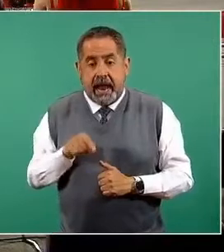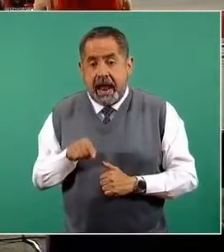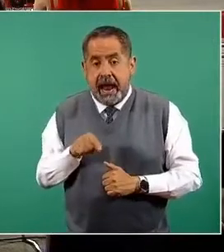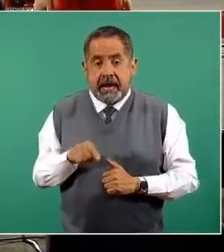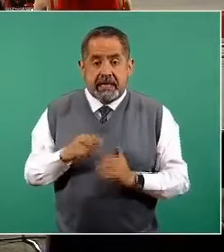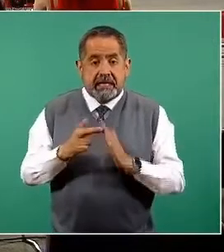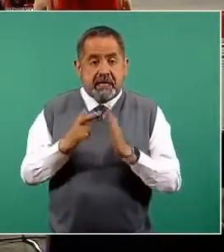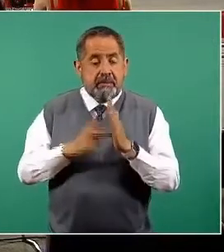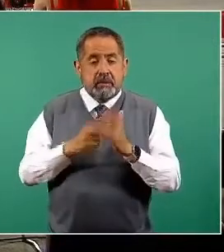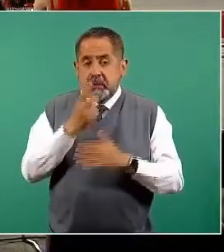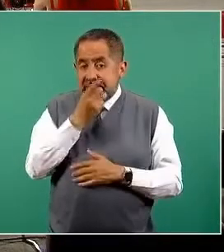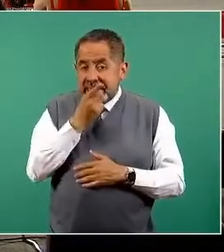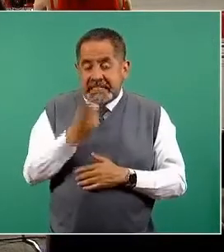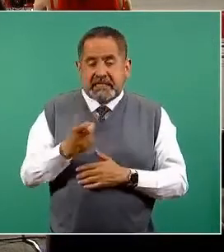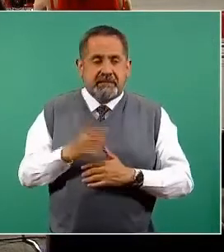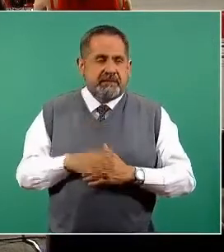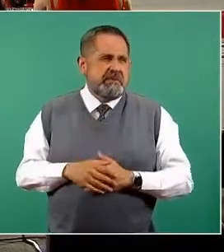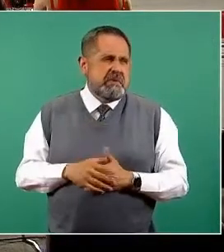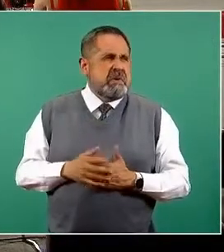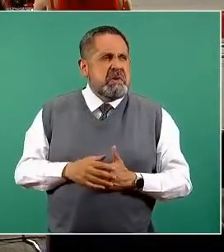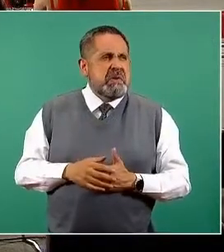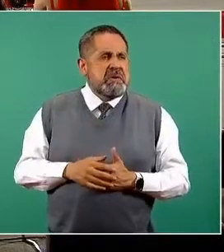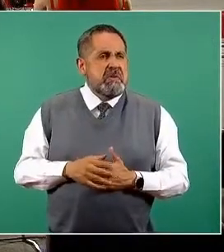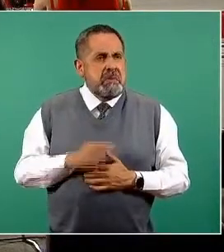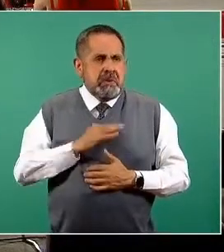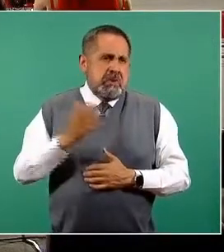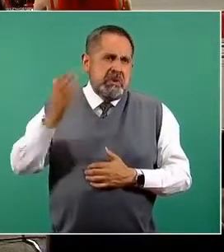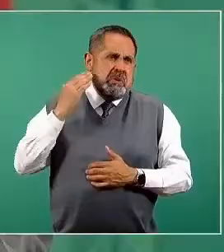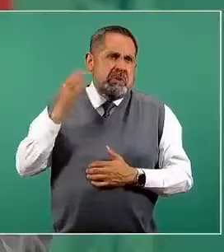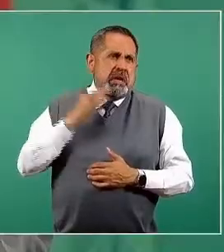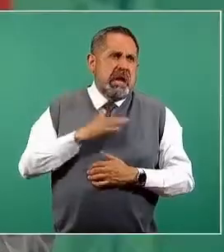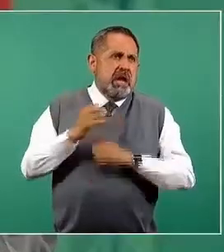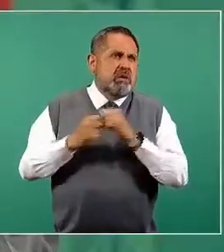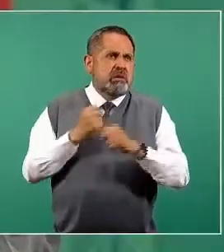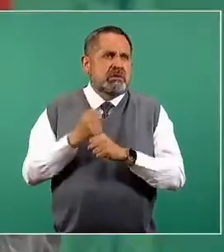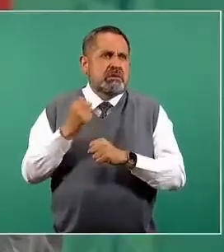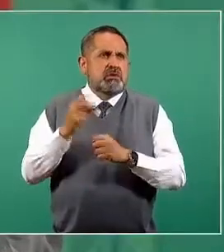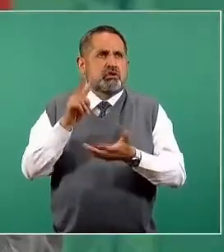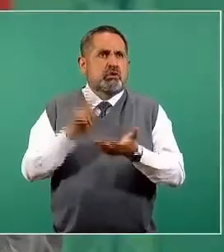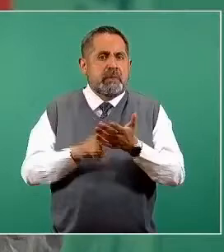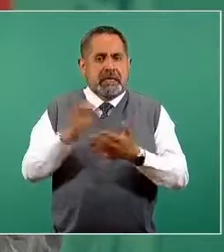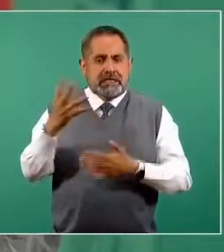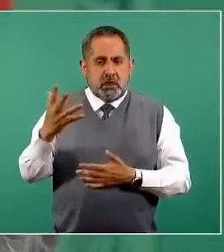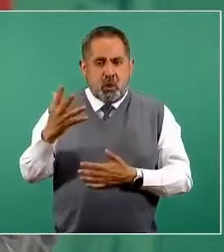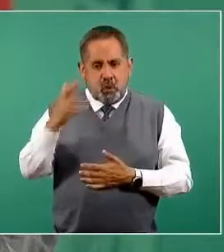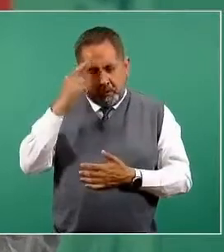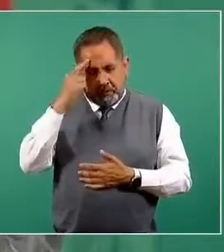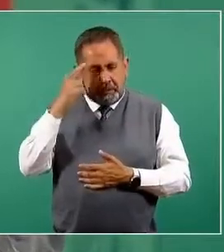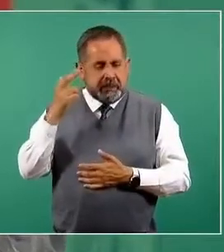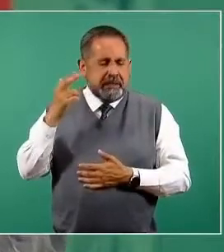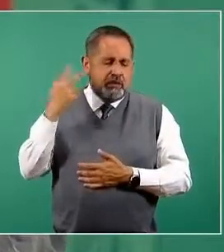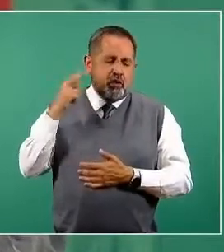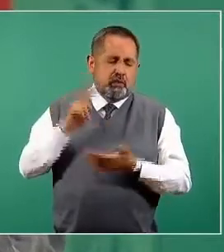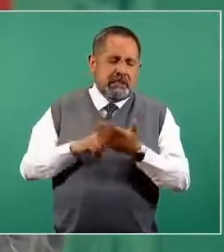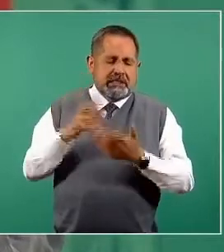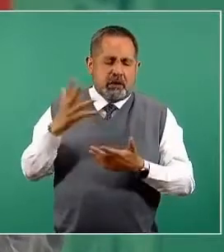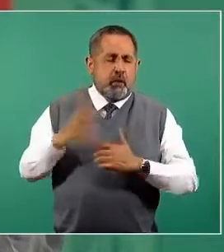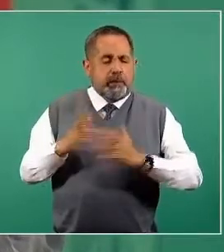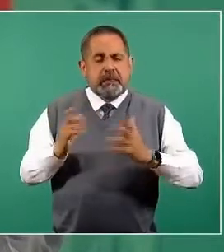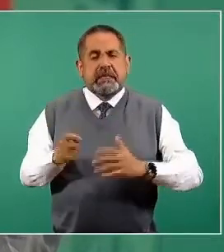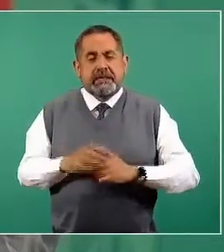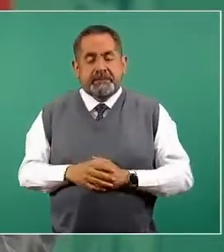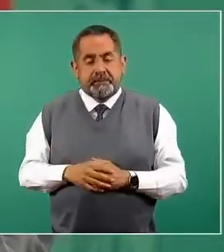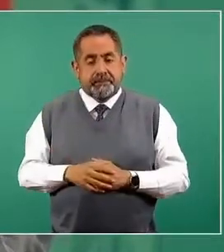Establece desde hace varios años, desde el 2005, cuando salió la versión vigente,